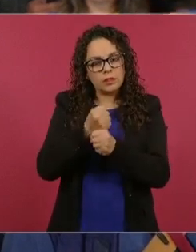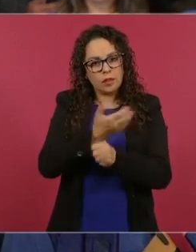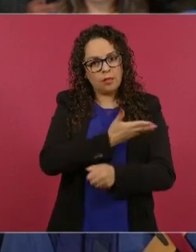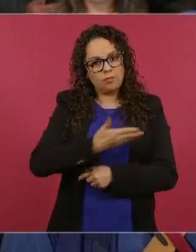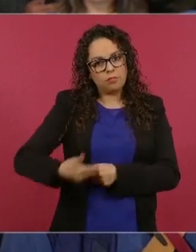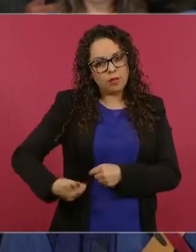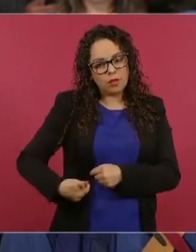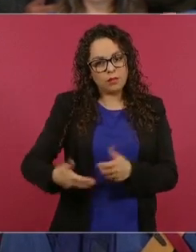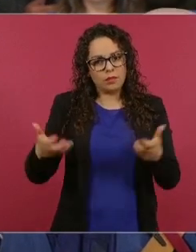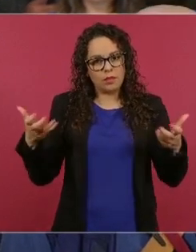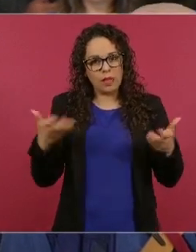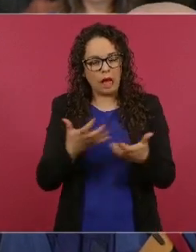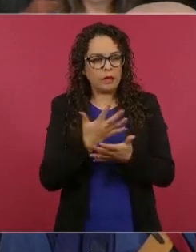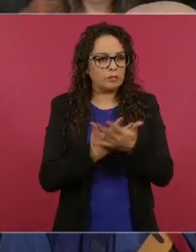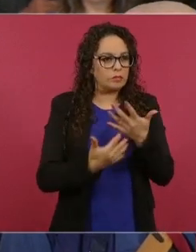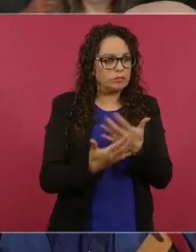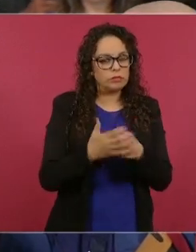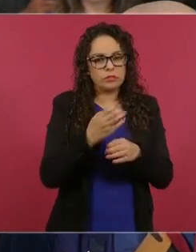de